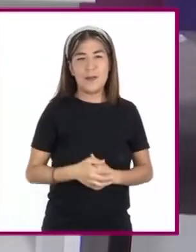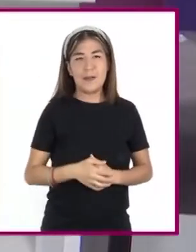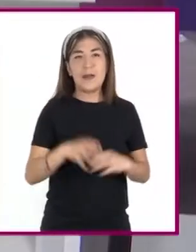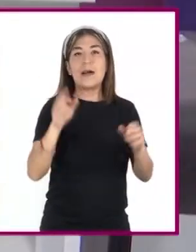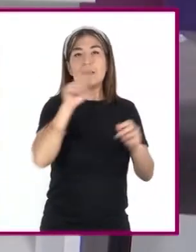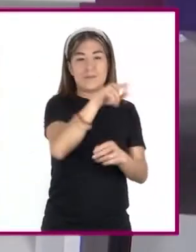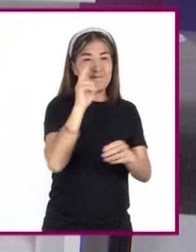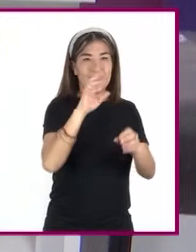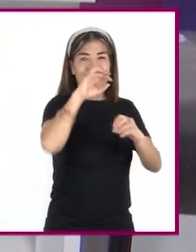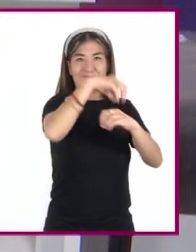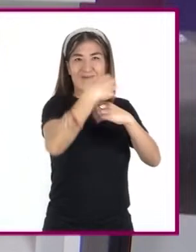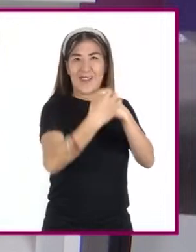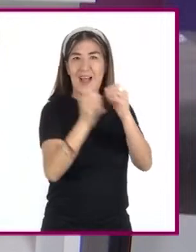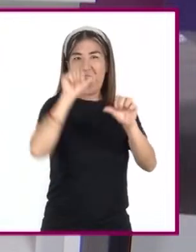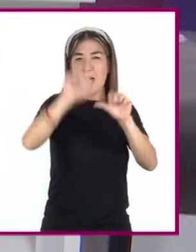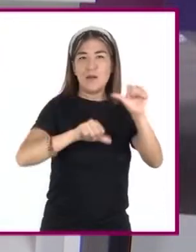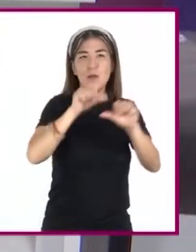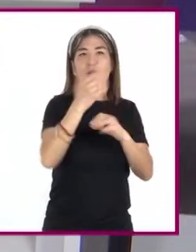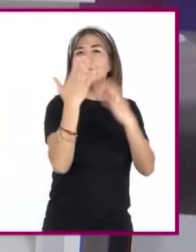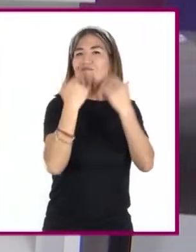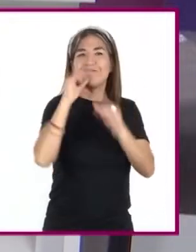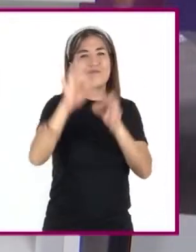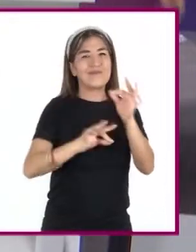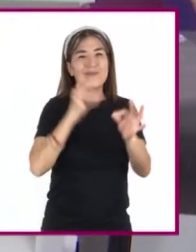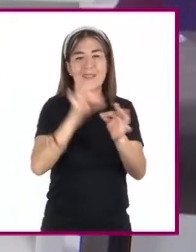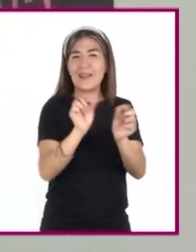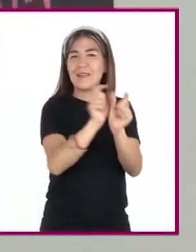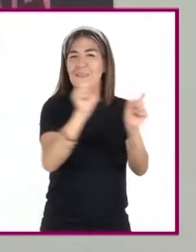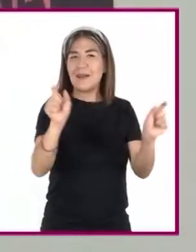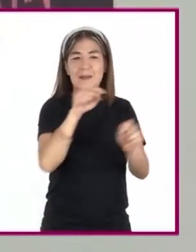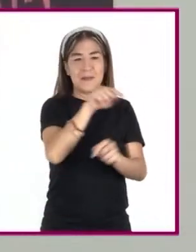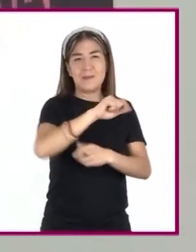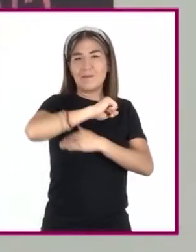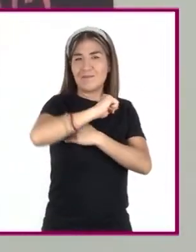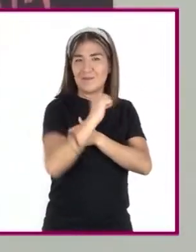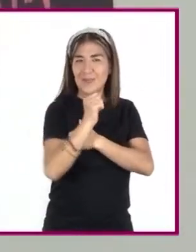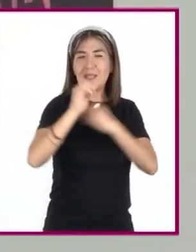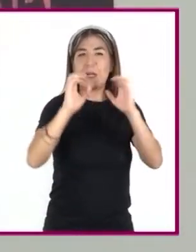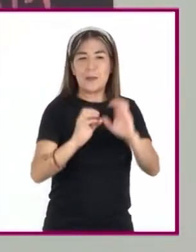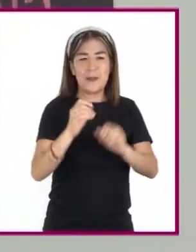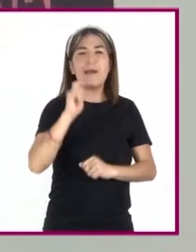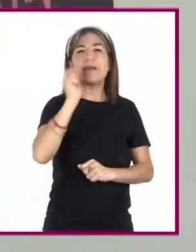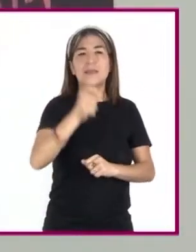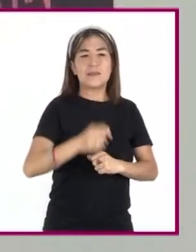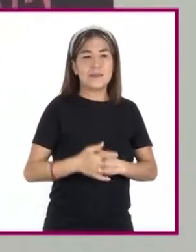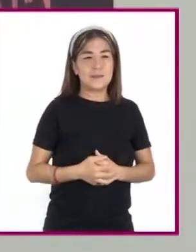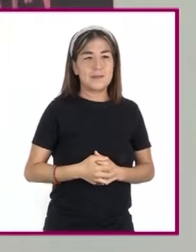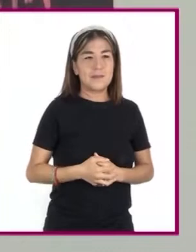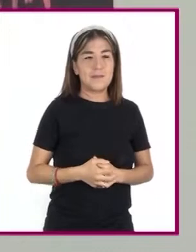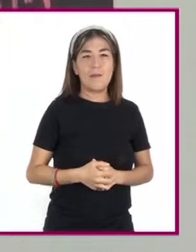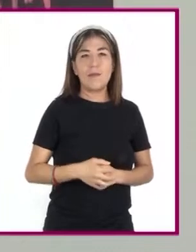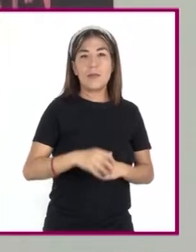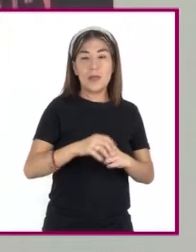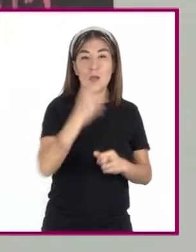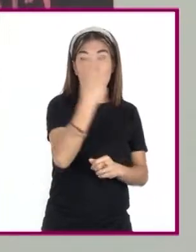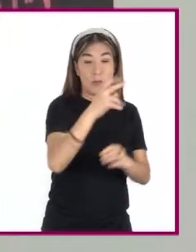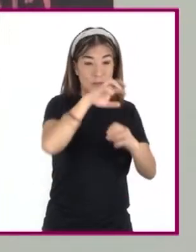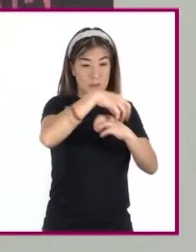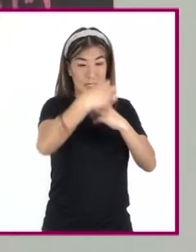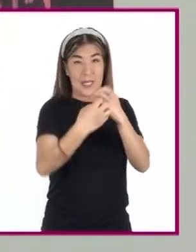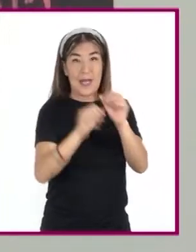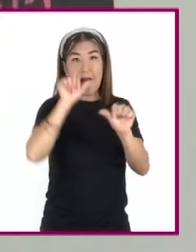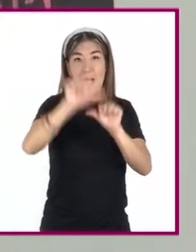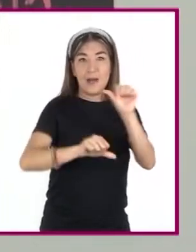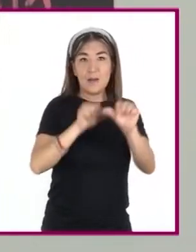átomos, la ecuación no cumple con la ley de la conservación de la masa, ya que tenemos 2 átomos de oxígeno del lado